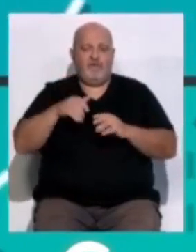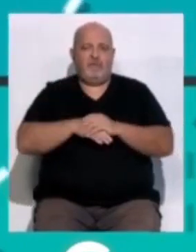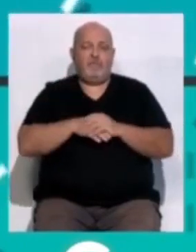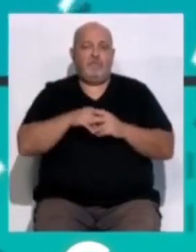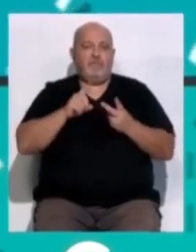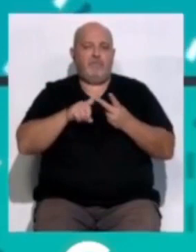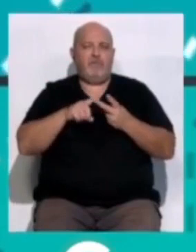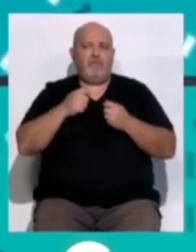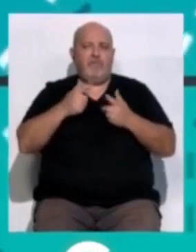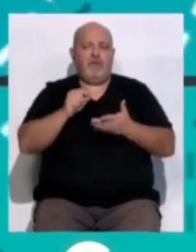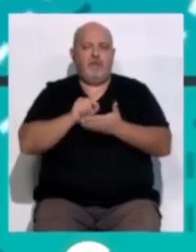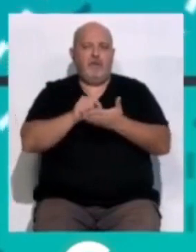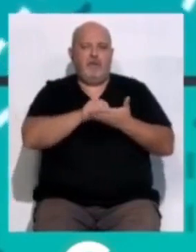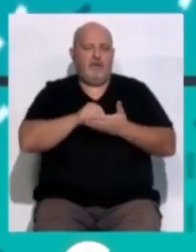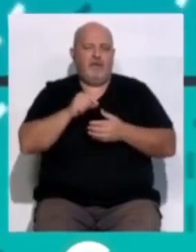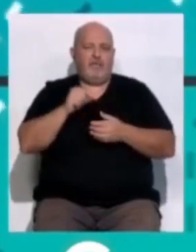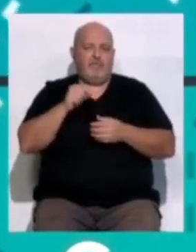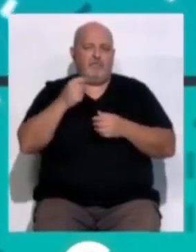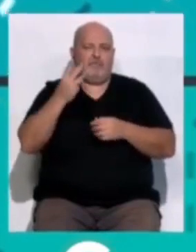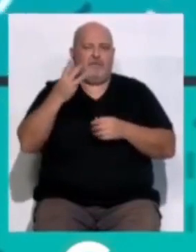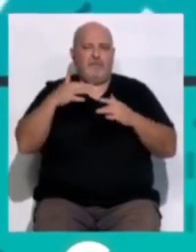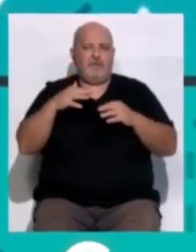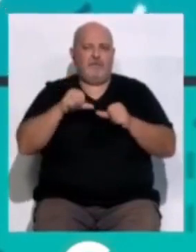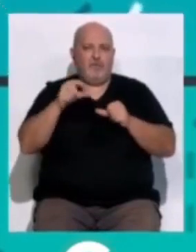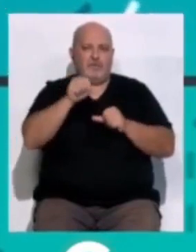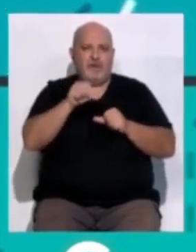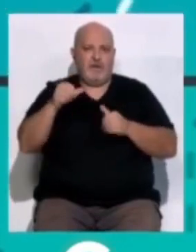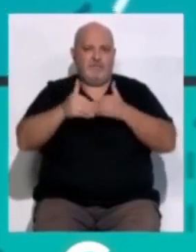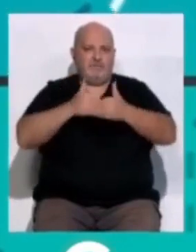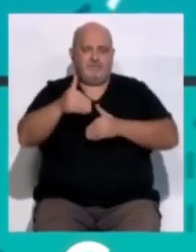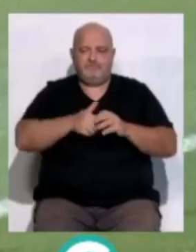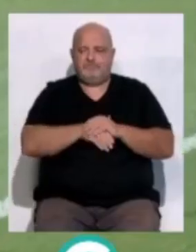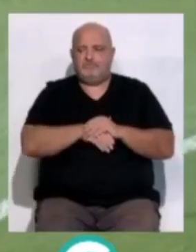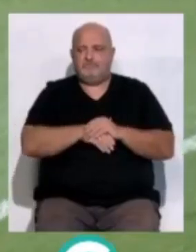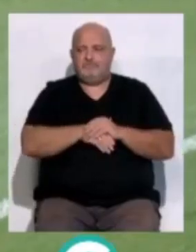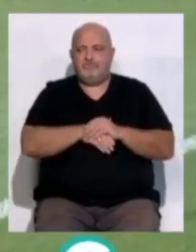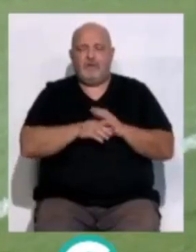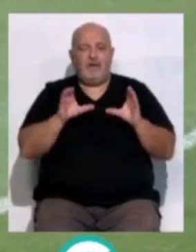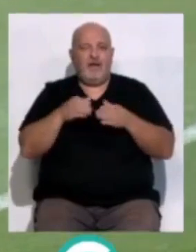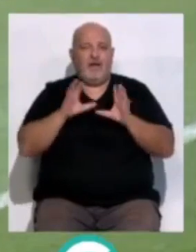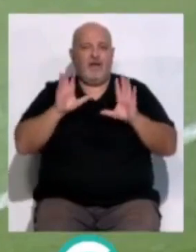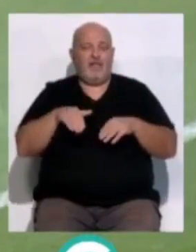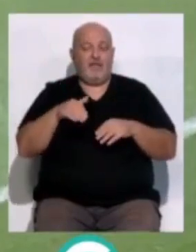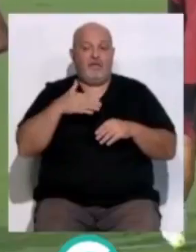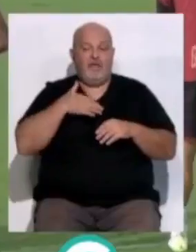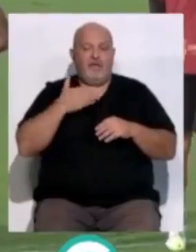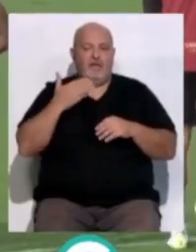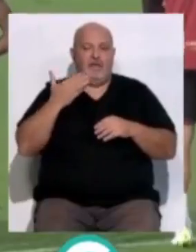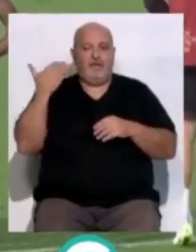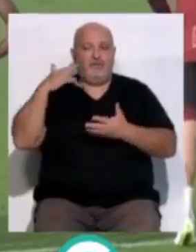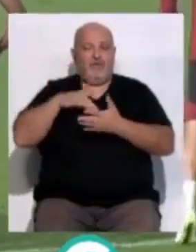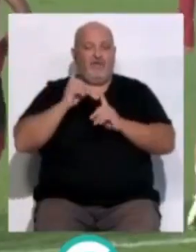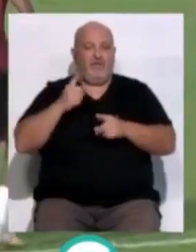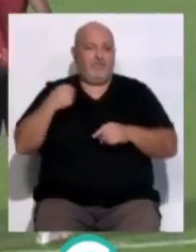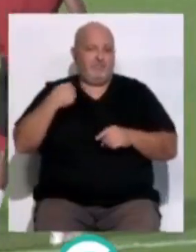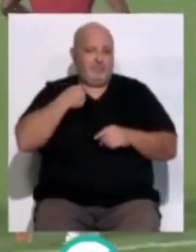Emeterio y repartirá minutos al disputar 3 partidos en una semana. El conjunto cadista pasa página tras la derrota sufrida en